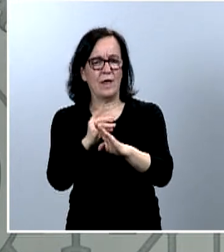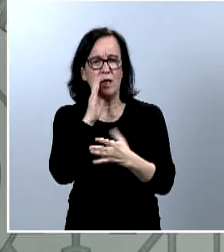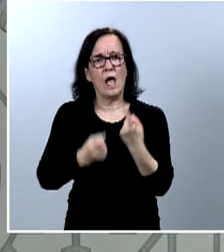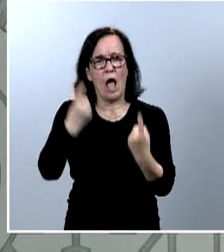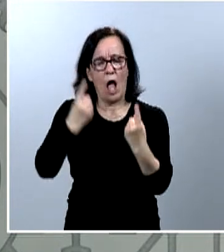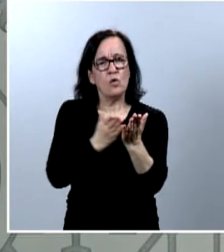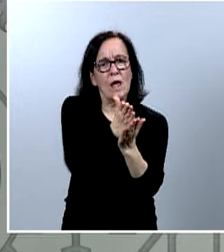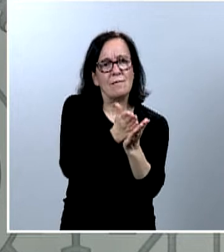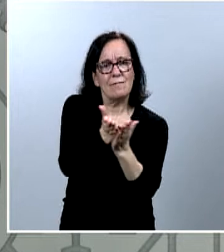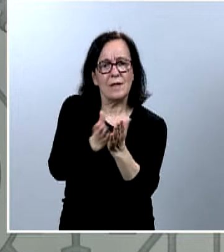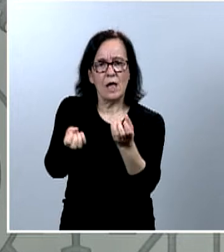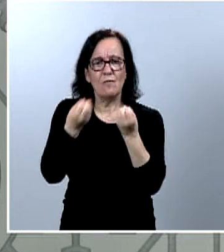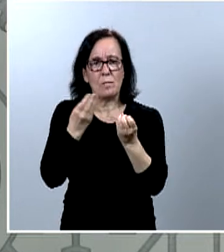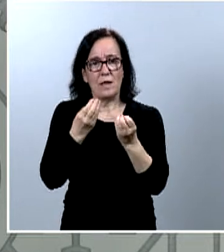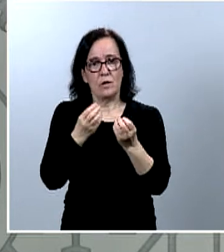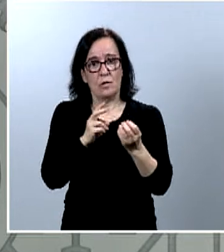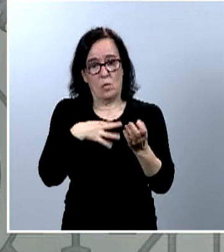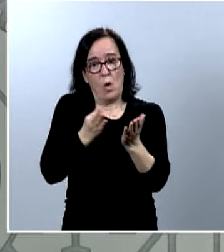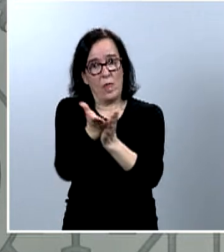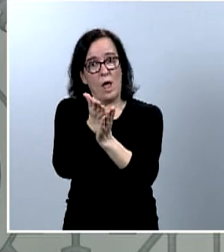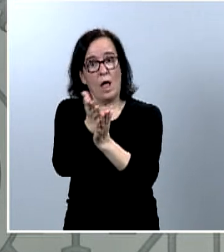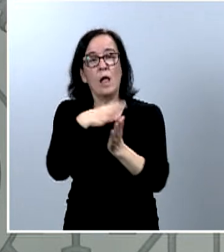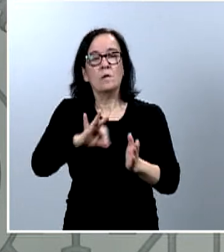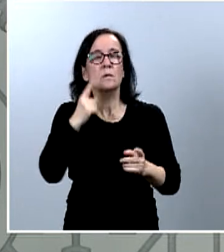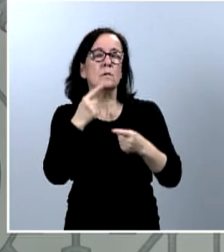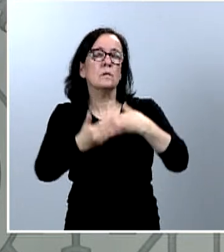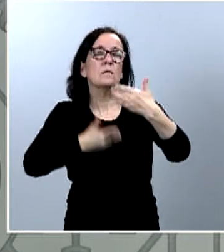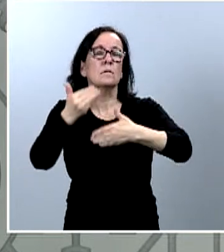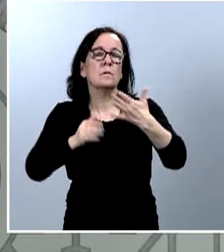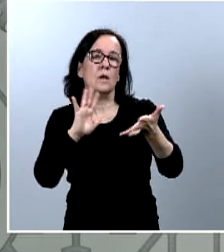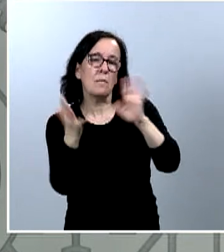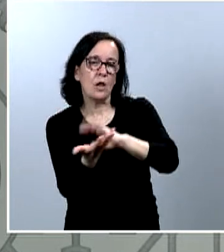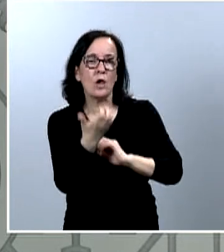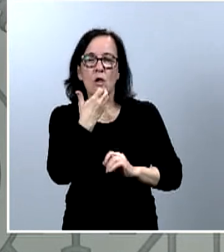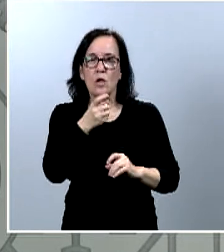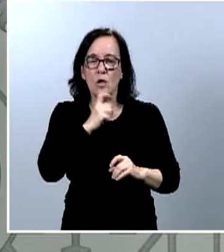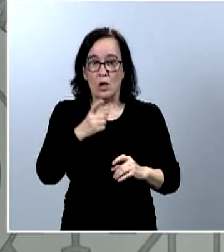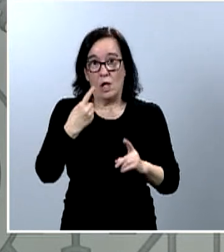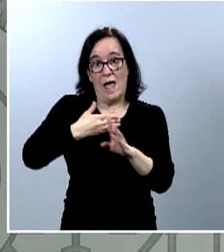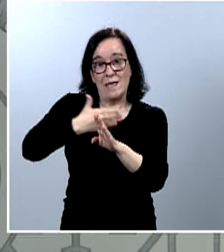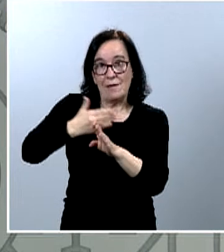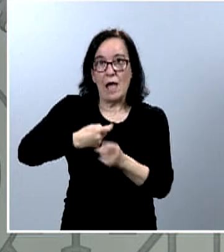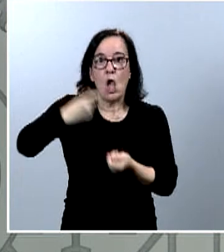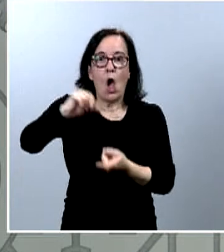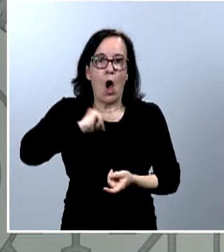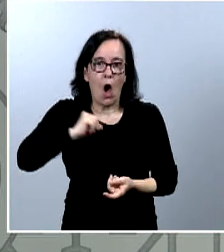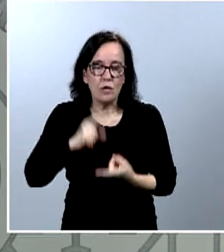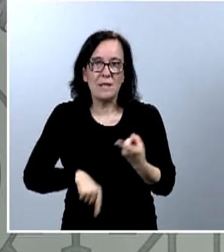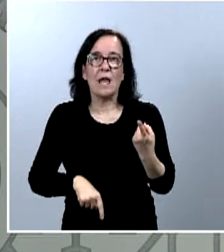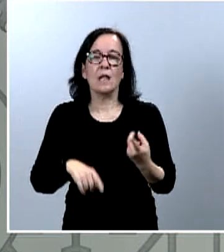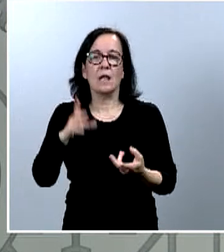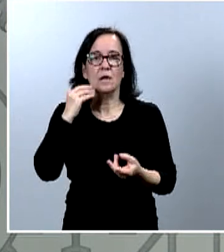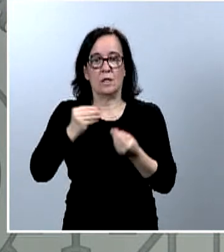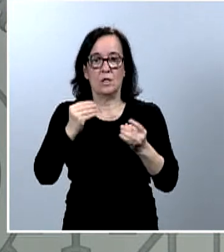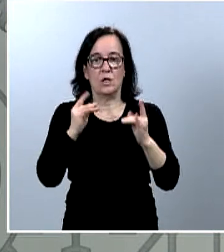información alternativas que nos van indicando cómo va evolucionando, por ejemplo, esos niveles de hospitalización y de uso de camas de